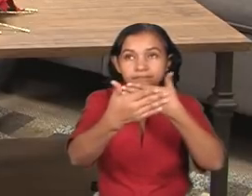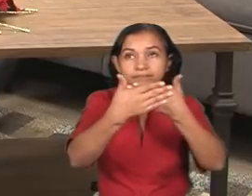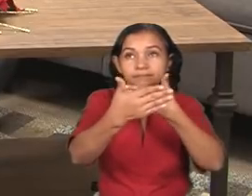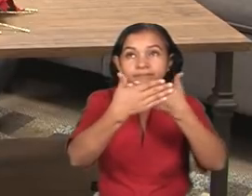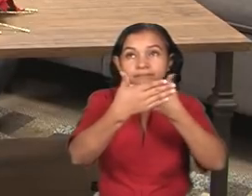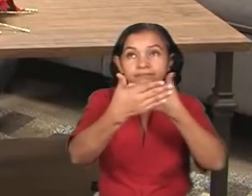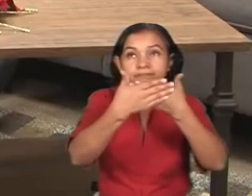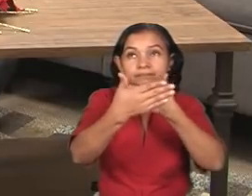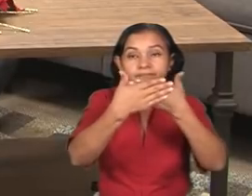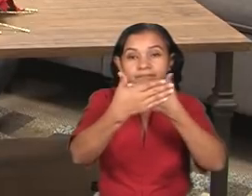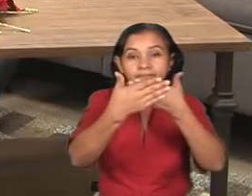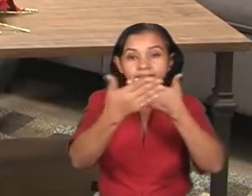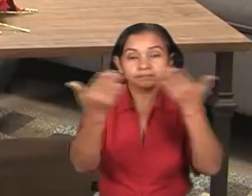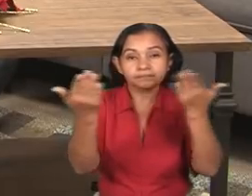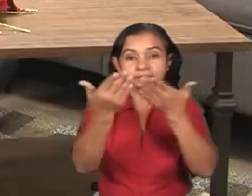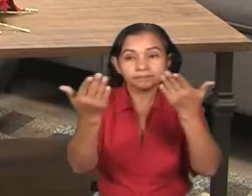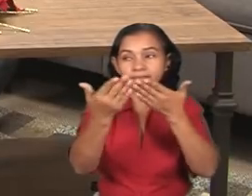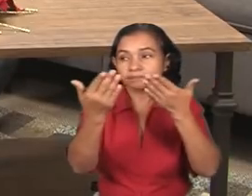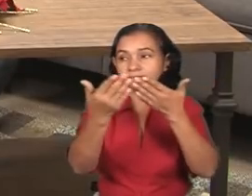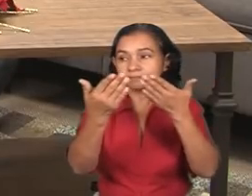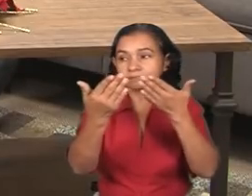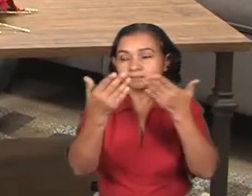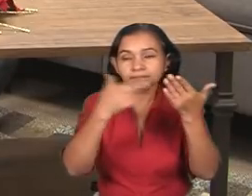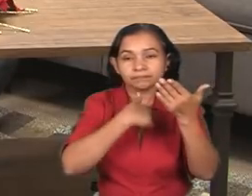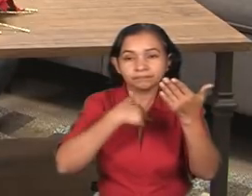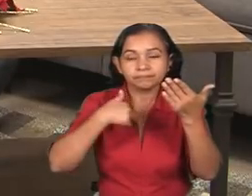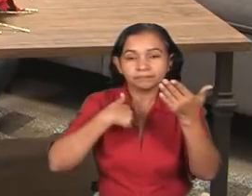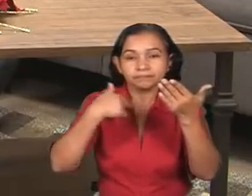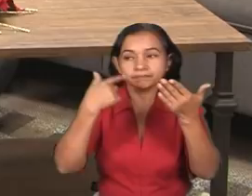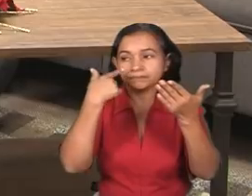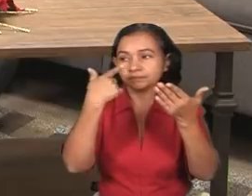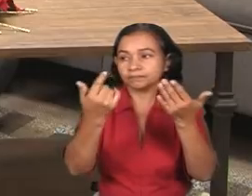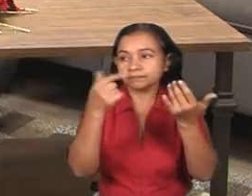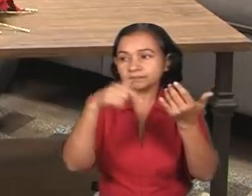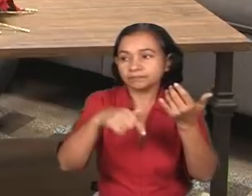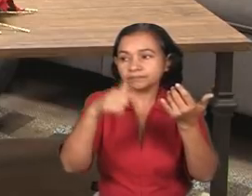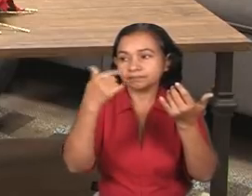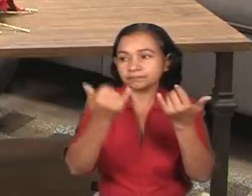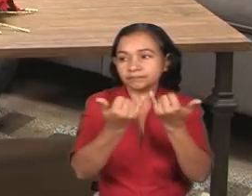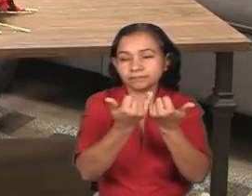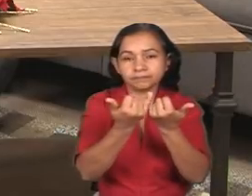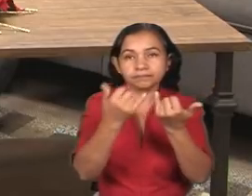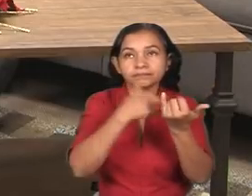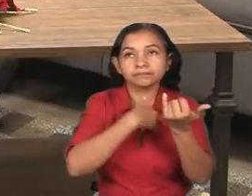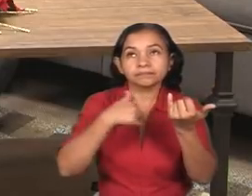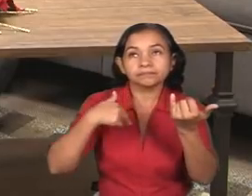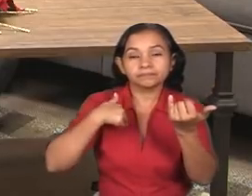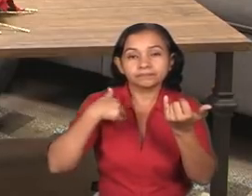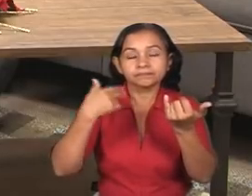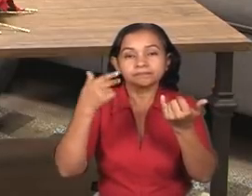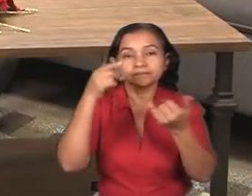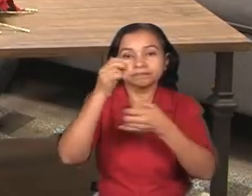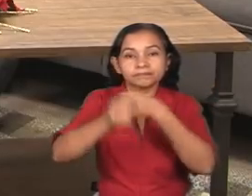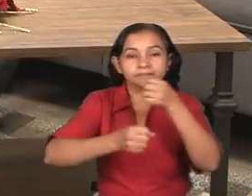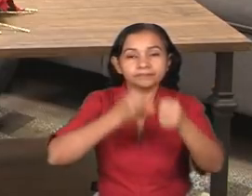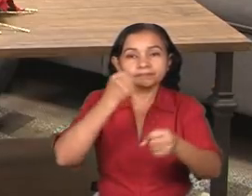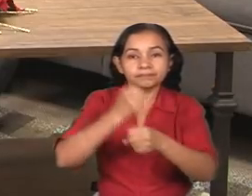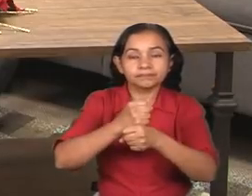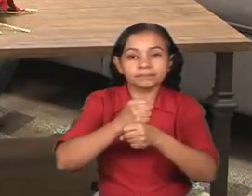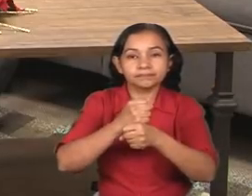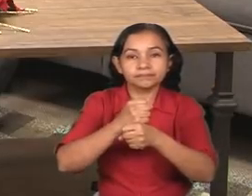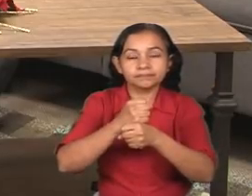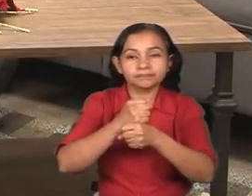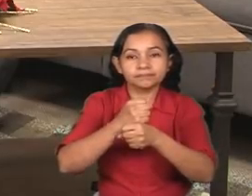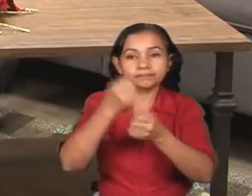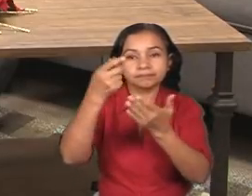Este es prácticamente el resumen del presupuesto. El presupuesto de NACAL de este año, teníamos nosotros programado